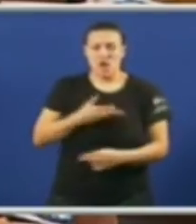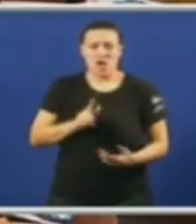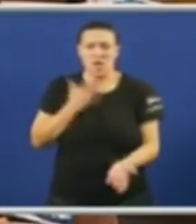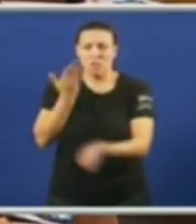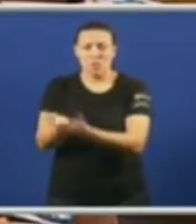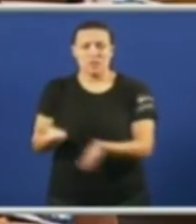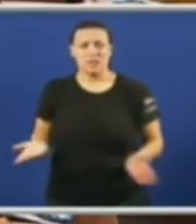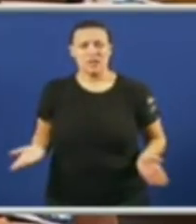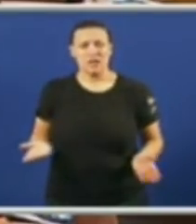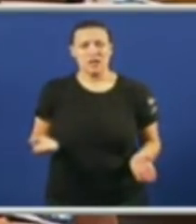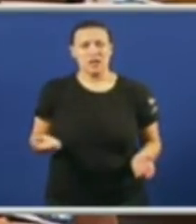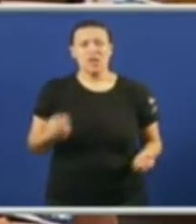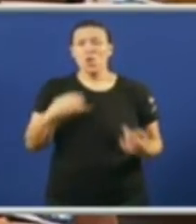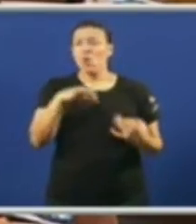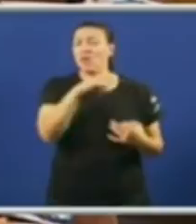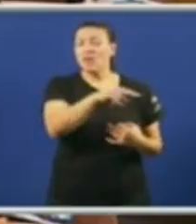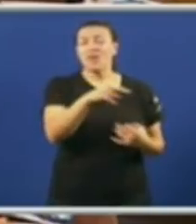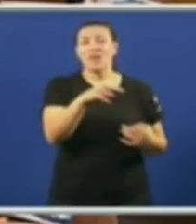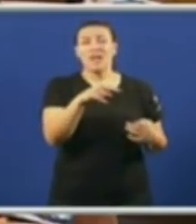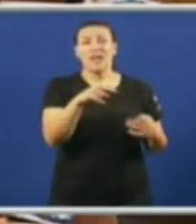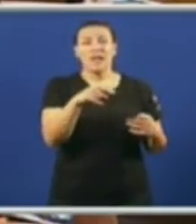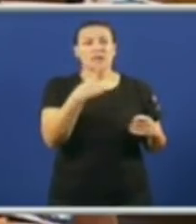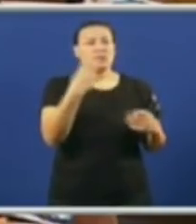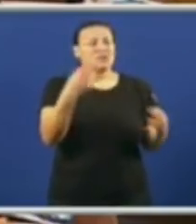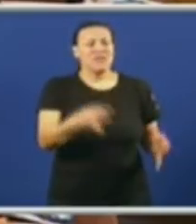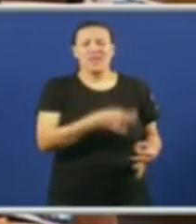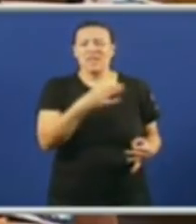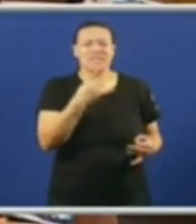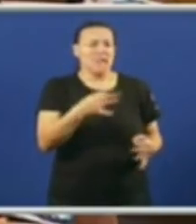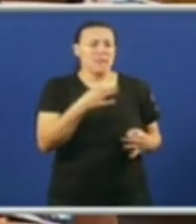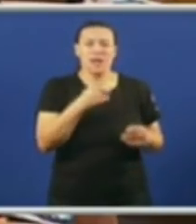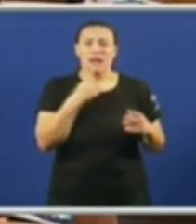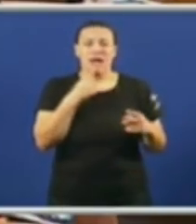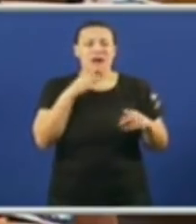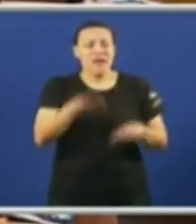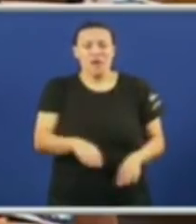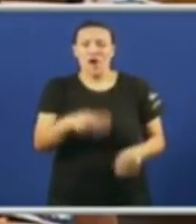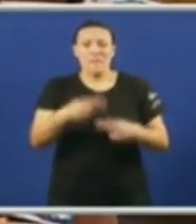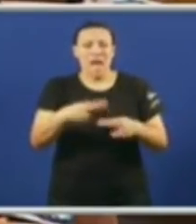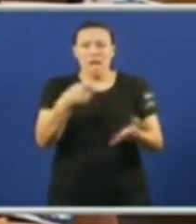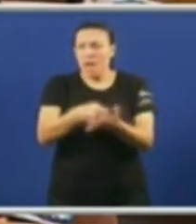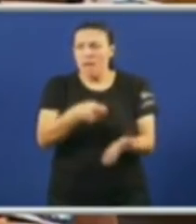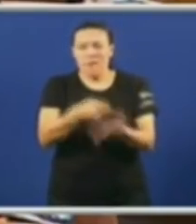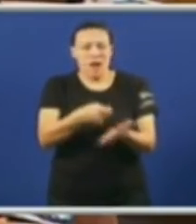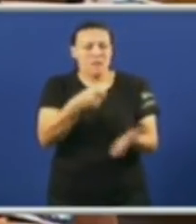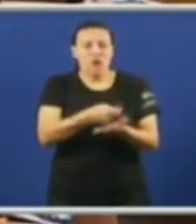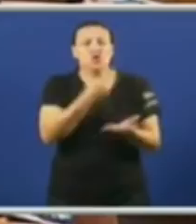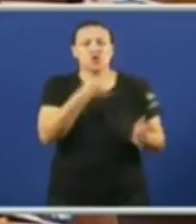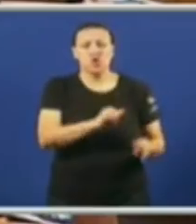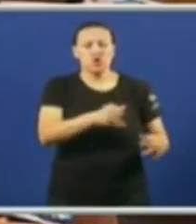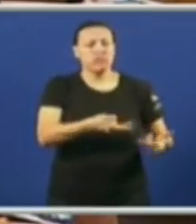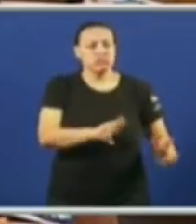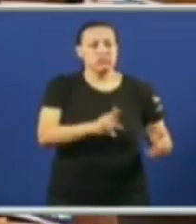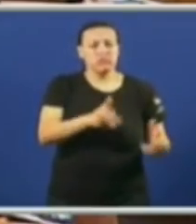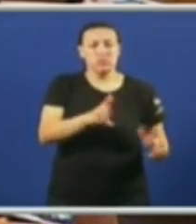na súa biografía? É ser cómplice dunha suba continuada e continua das peaxes e ser ahora mismo cómplice de que o señor Rajoy